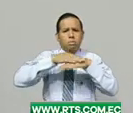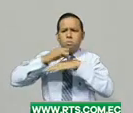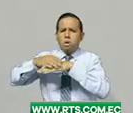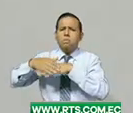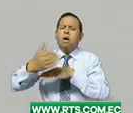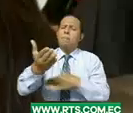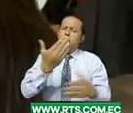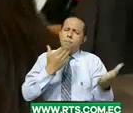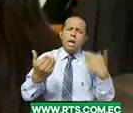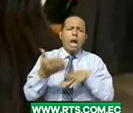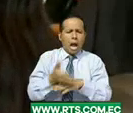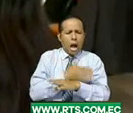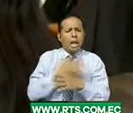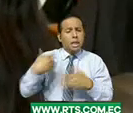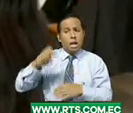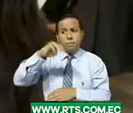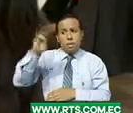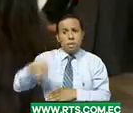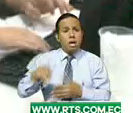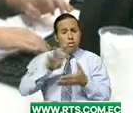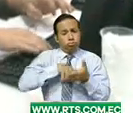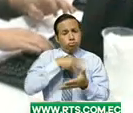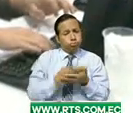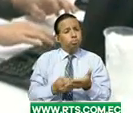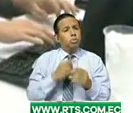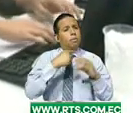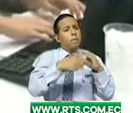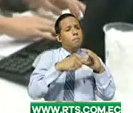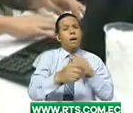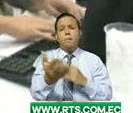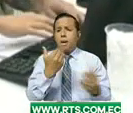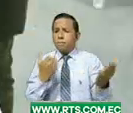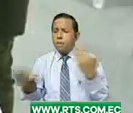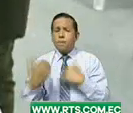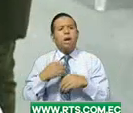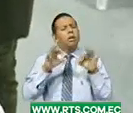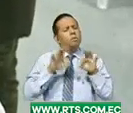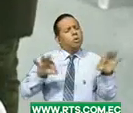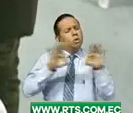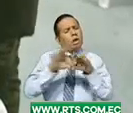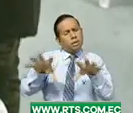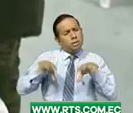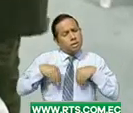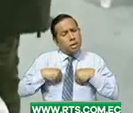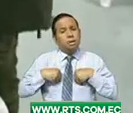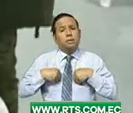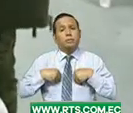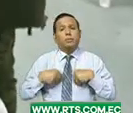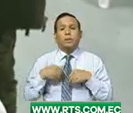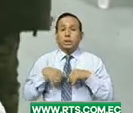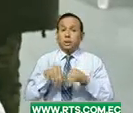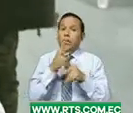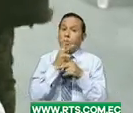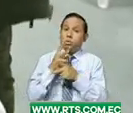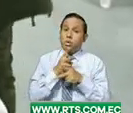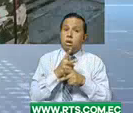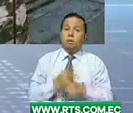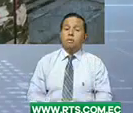al cronograma del Ministerio de Salud y seguir manteniendo las medidas de bioseguridad, informó Priscila